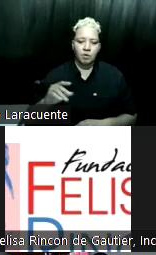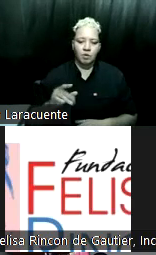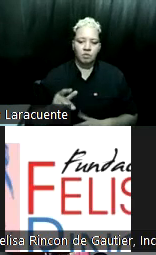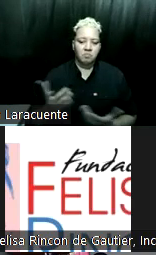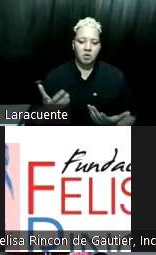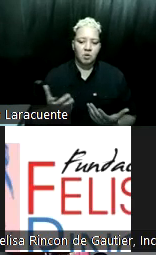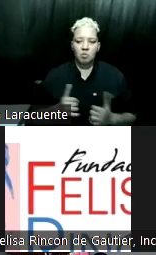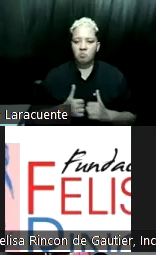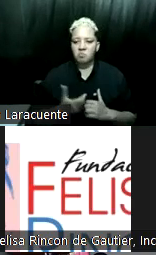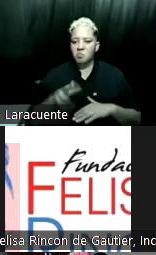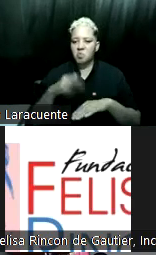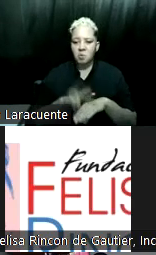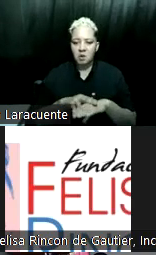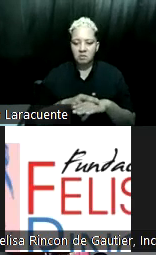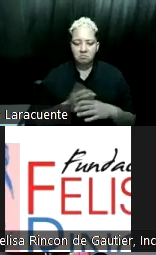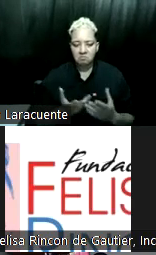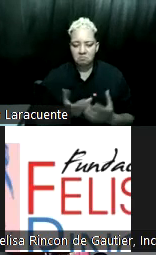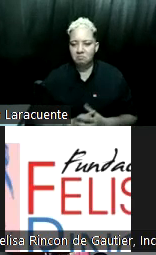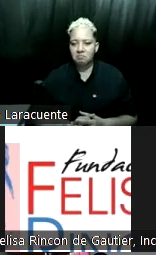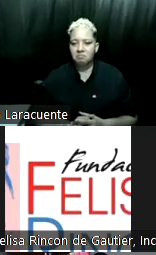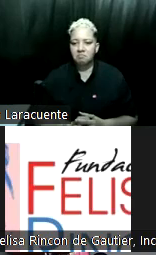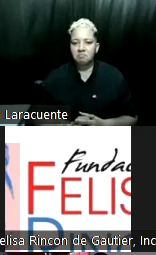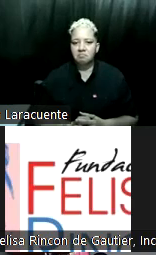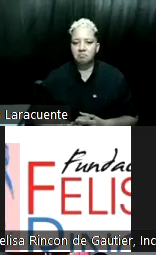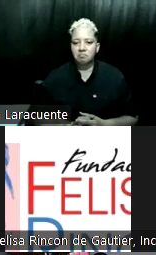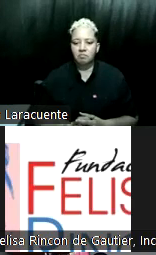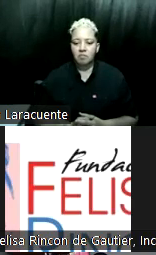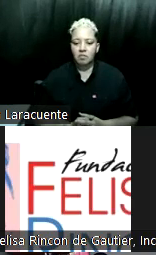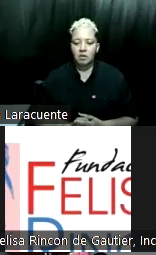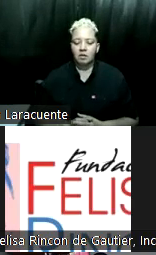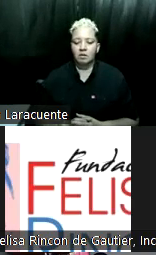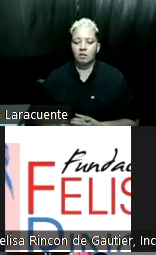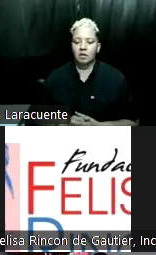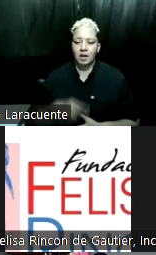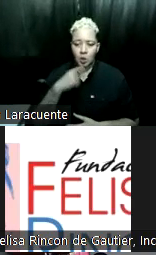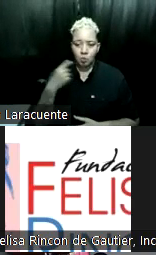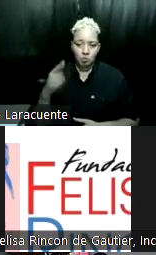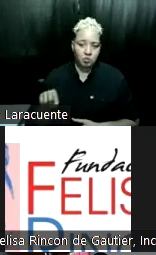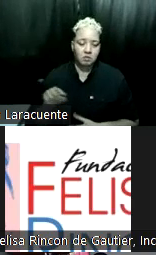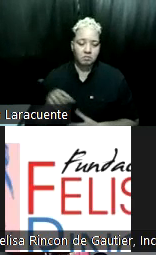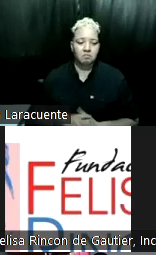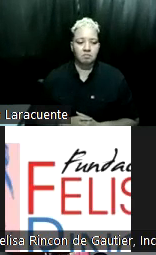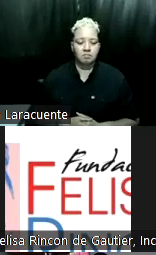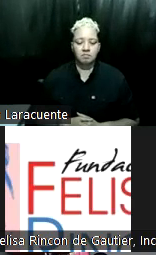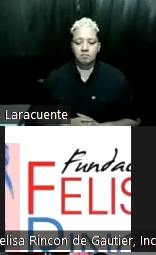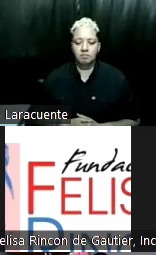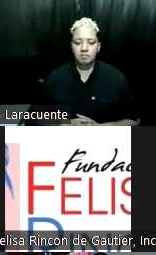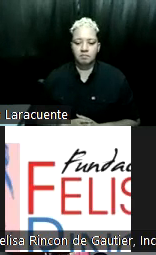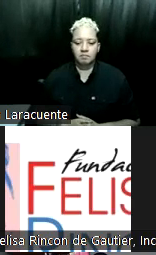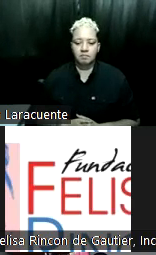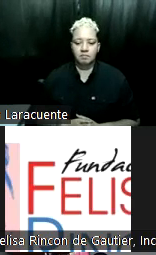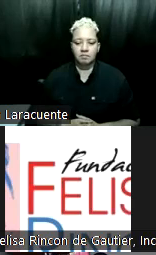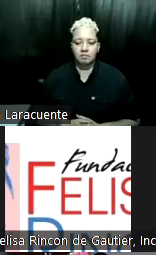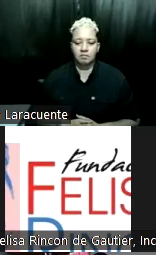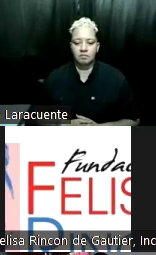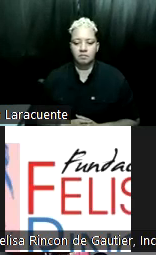es un apellido común, ¿verdad? Así que en la en Rusia, así que pues siempre en este lado del mundo